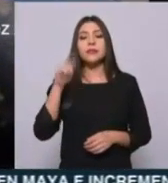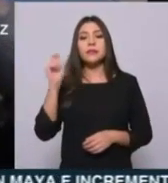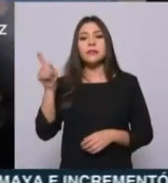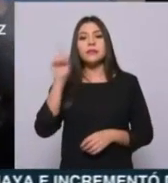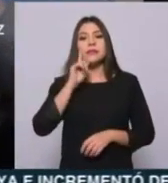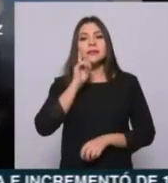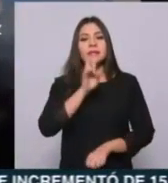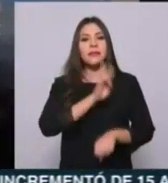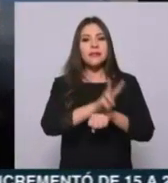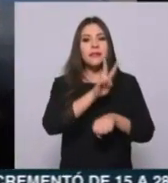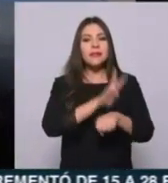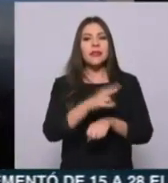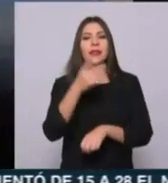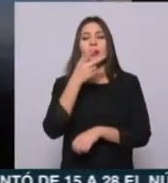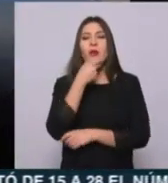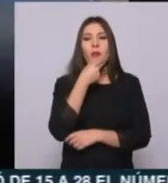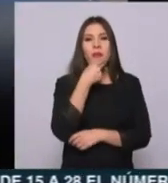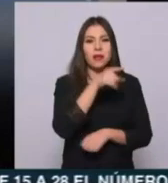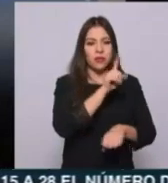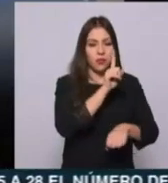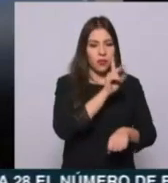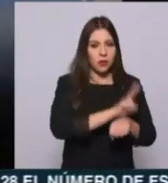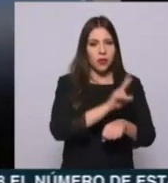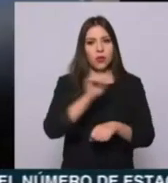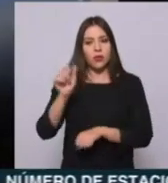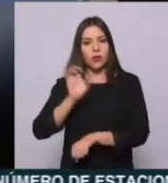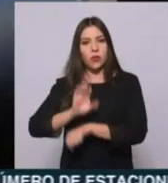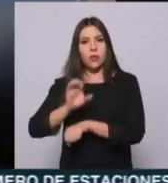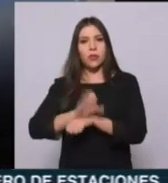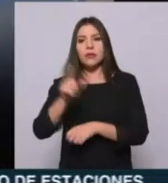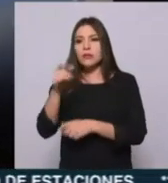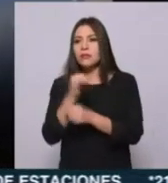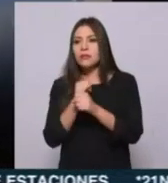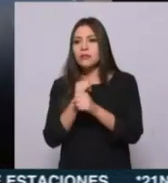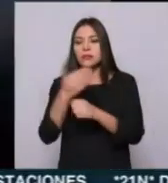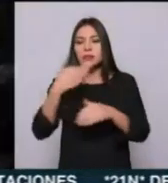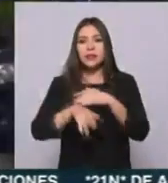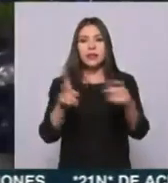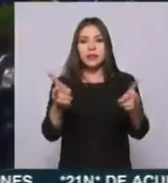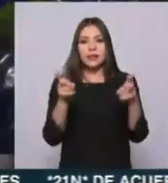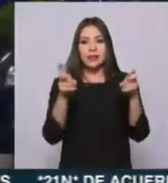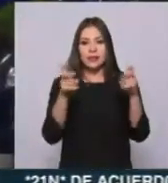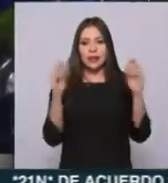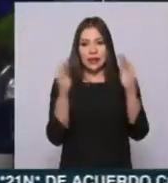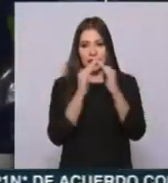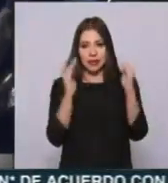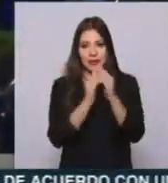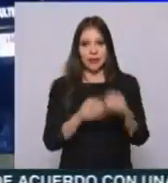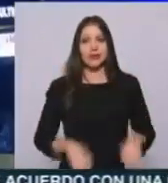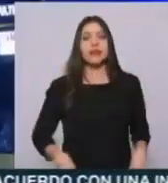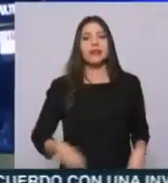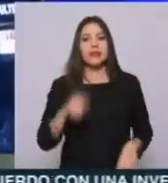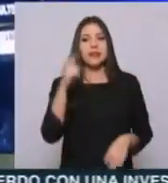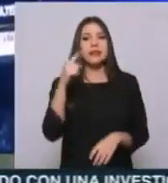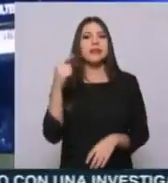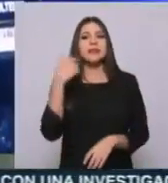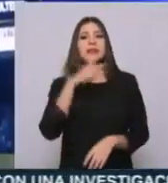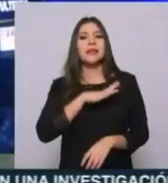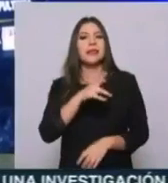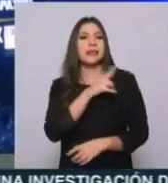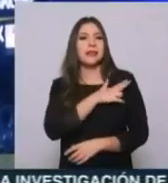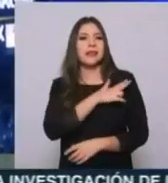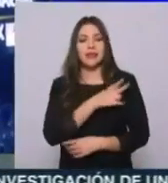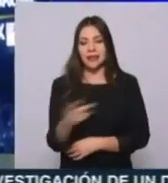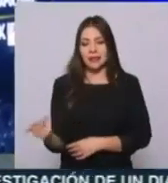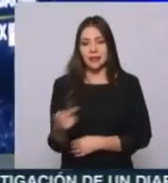venezolana y colombiana se les investiga por el delito de robo a casa-habitación con violencia. Uno de ellos presentó una lesión en la pierna derecha